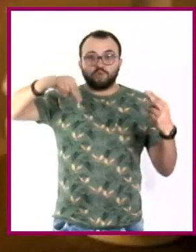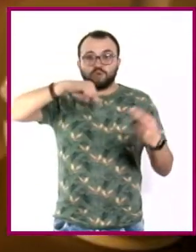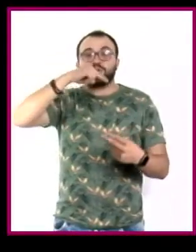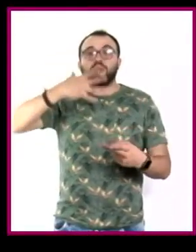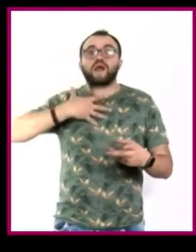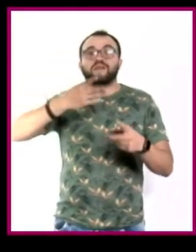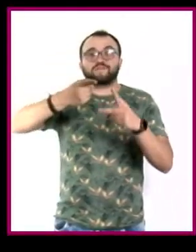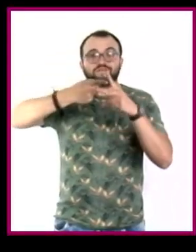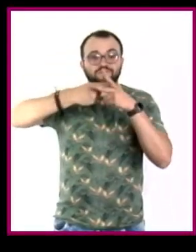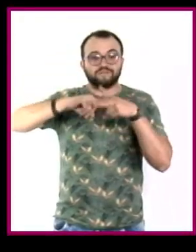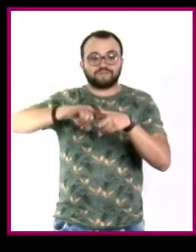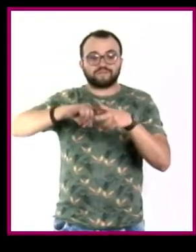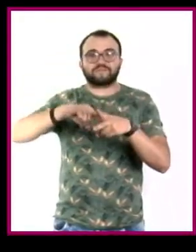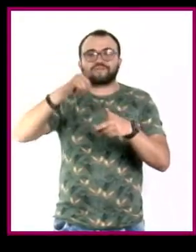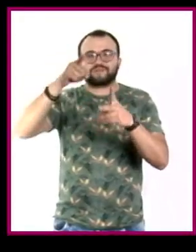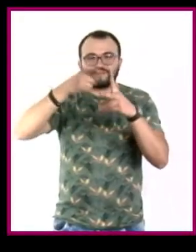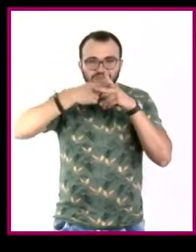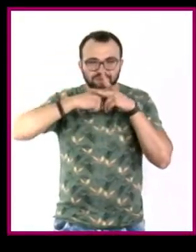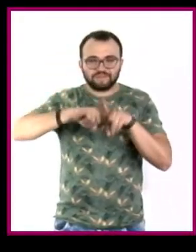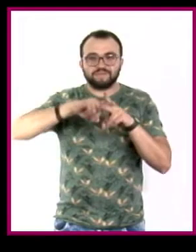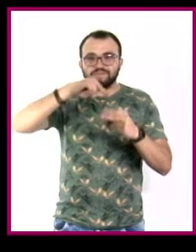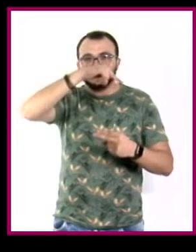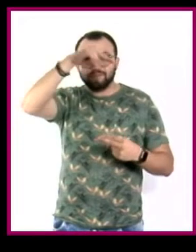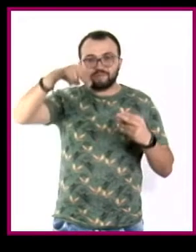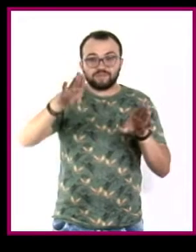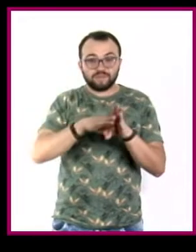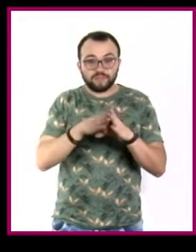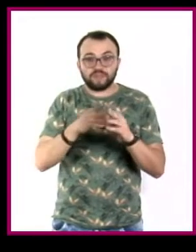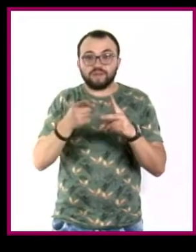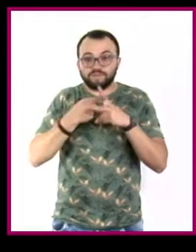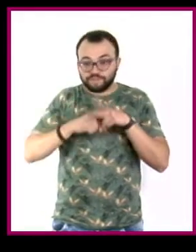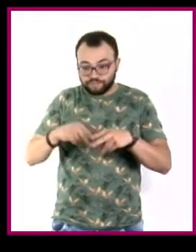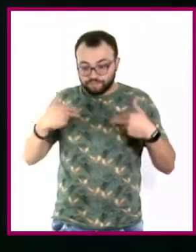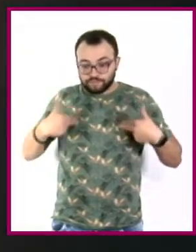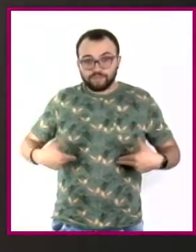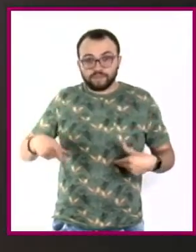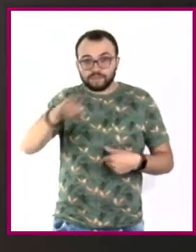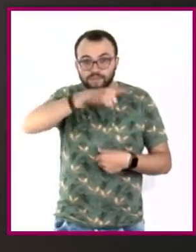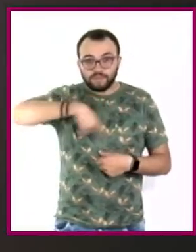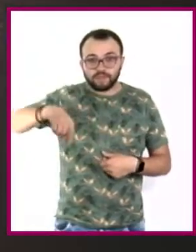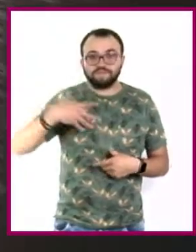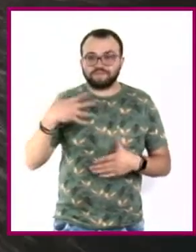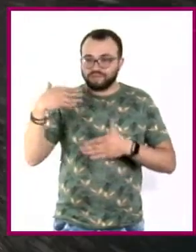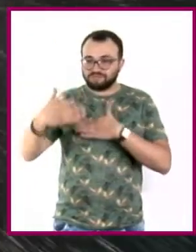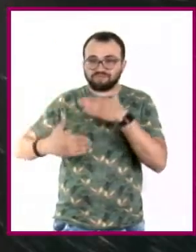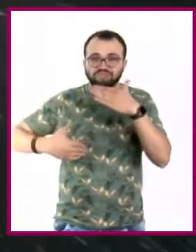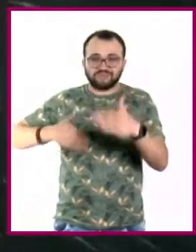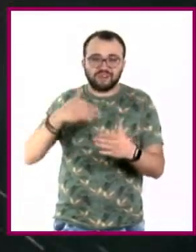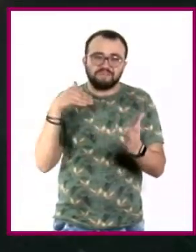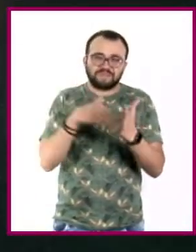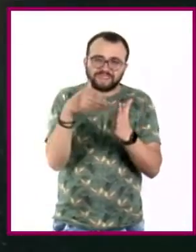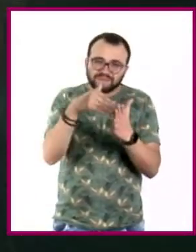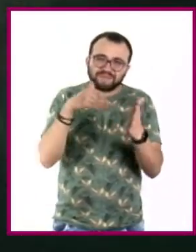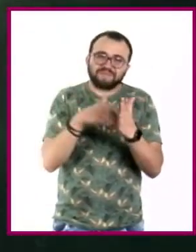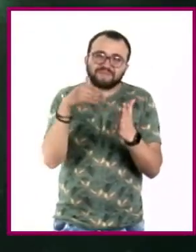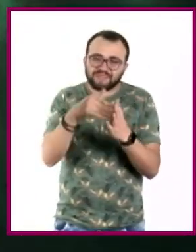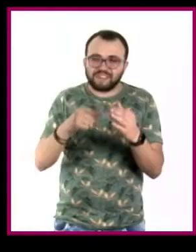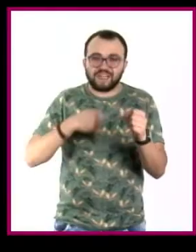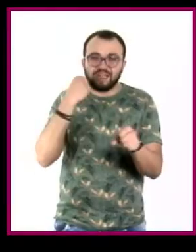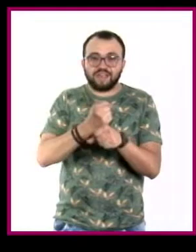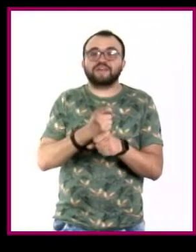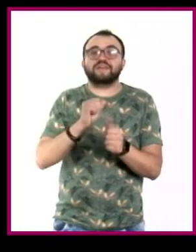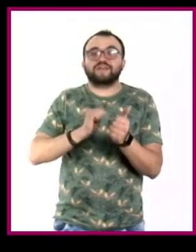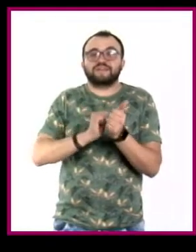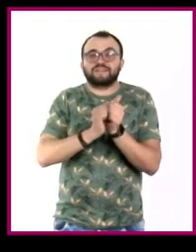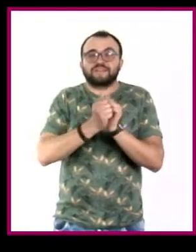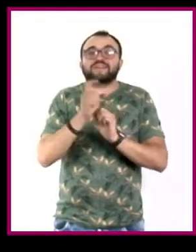comienzo. El origen del universo y la aparición de la humanidad ha sido un proceso de millones de años que comenzó con el Big Bang y pasó